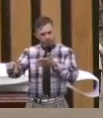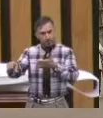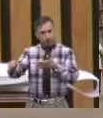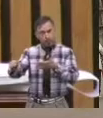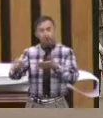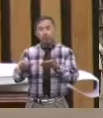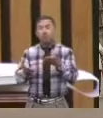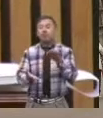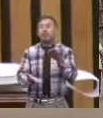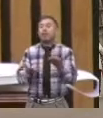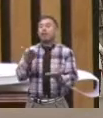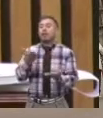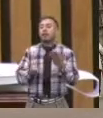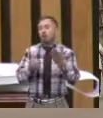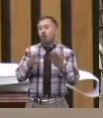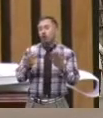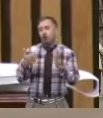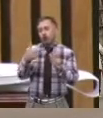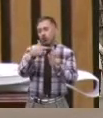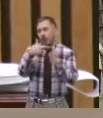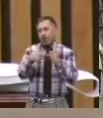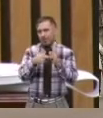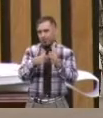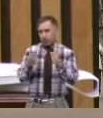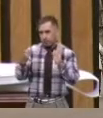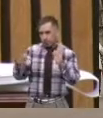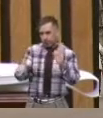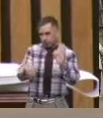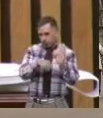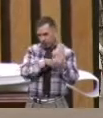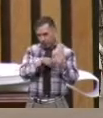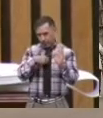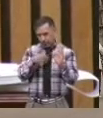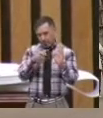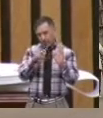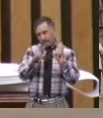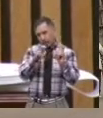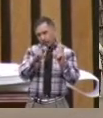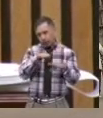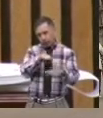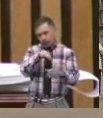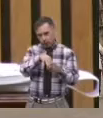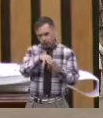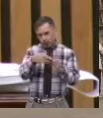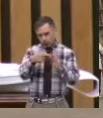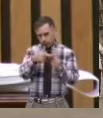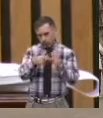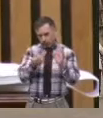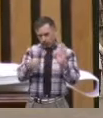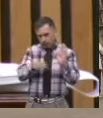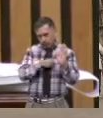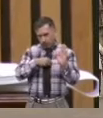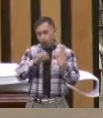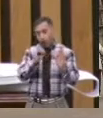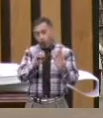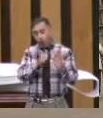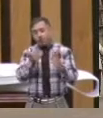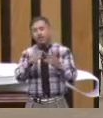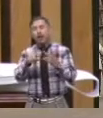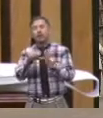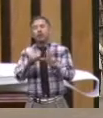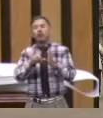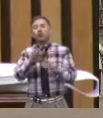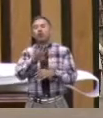obligaciones que le señala la normatividad electoral, o aplicar el artículo